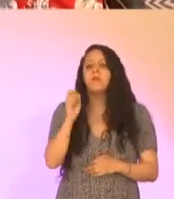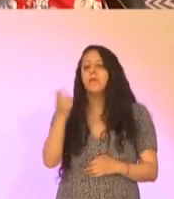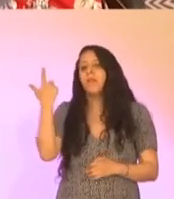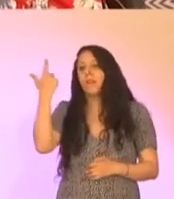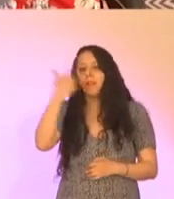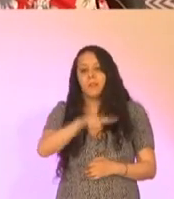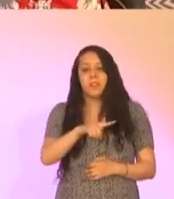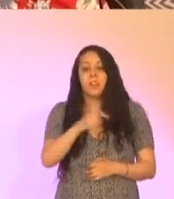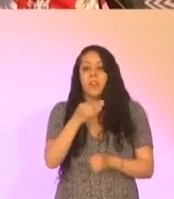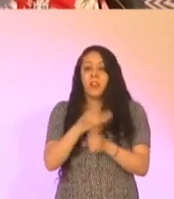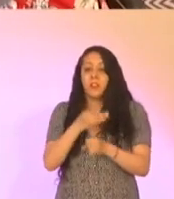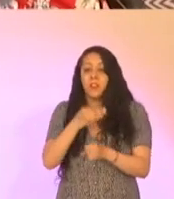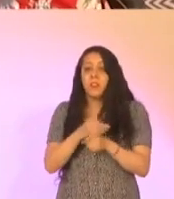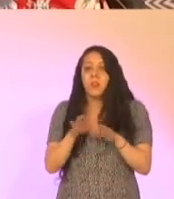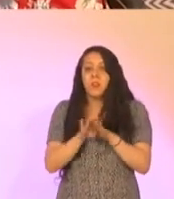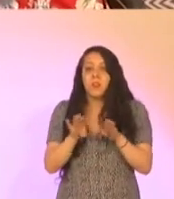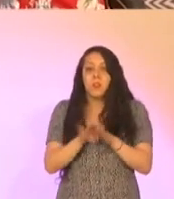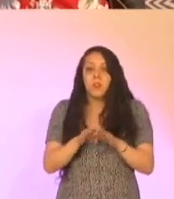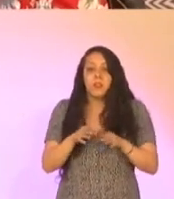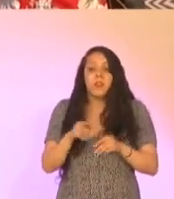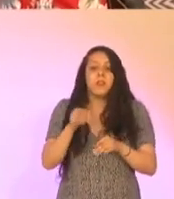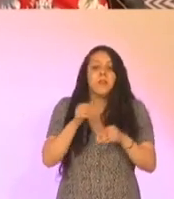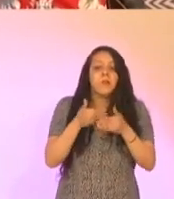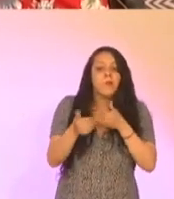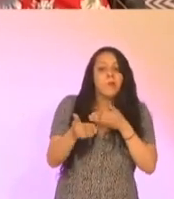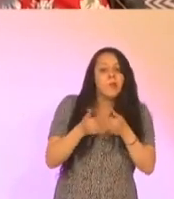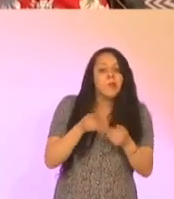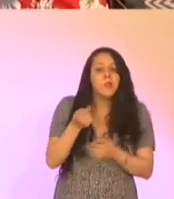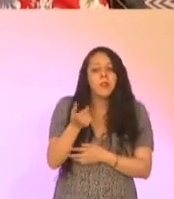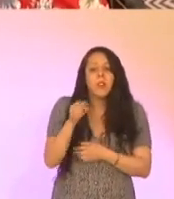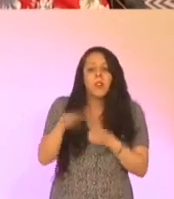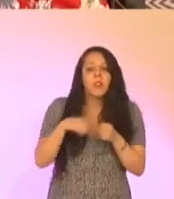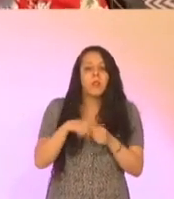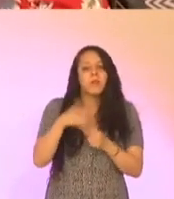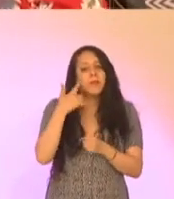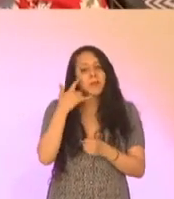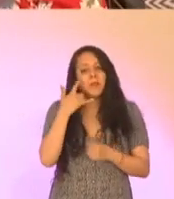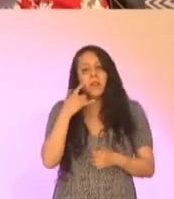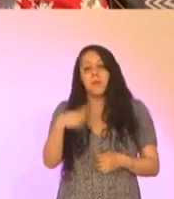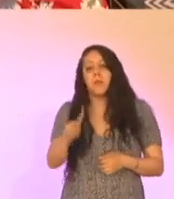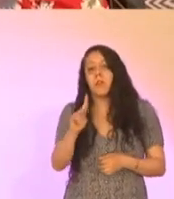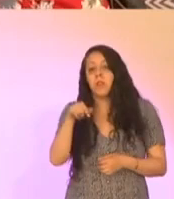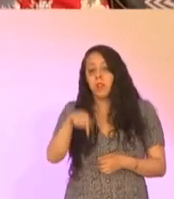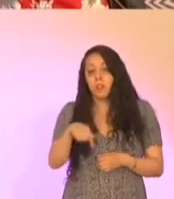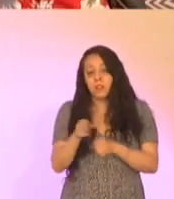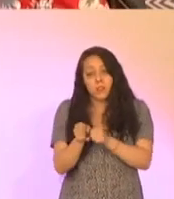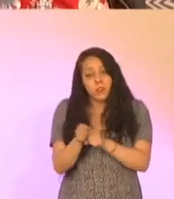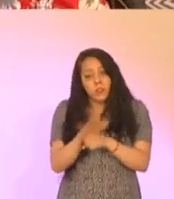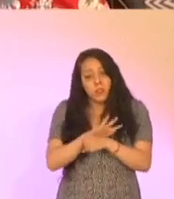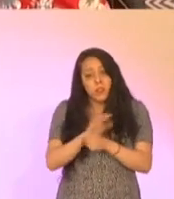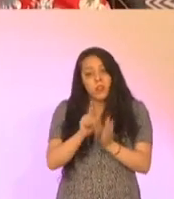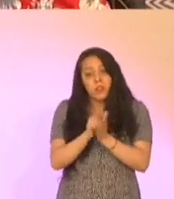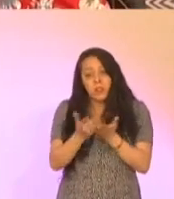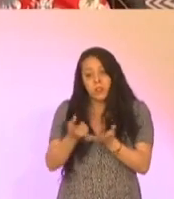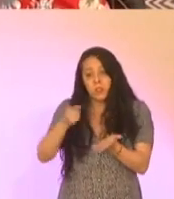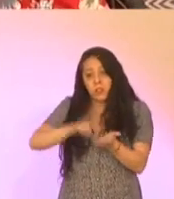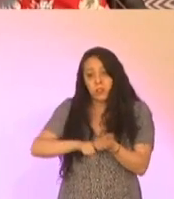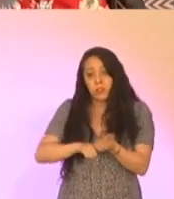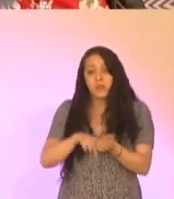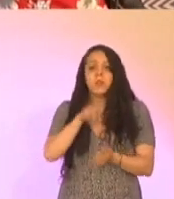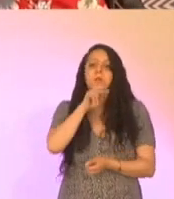sin embargo el libro documenta esa parte de mucha mayor incertidumbre y